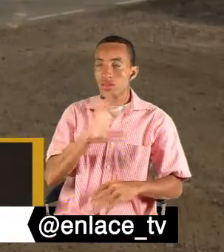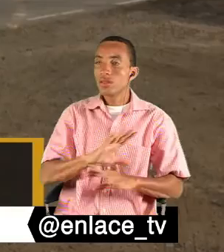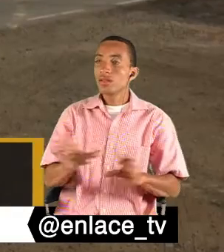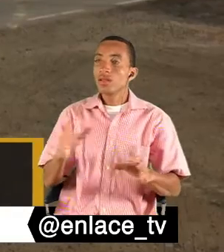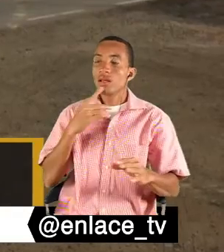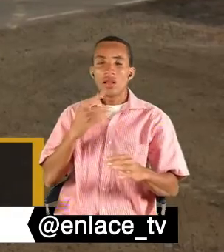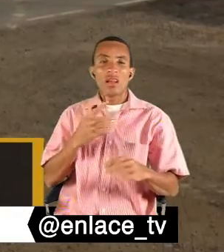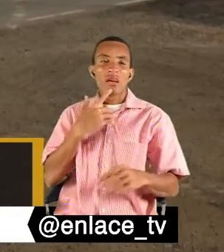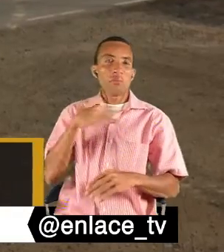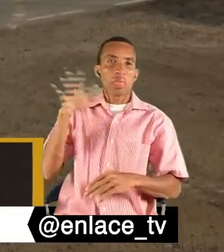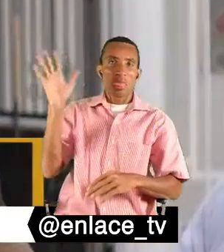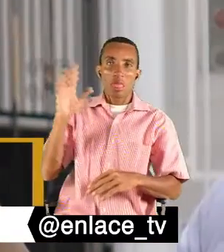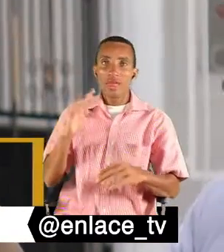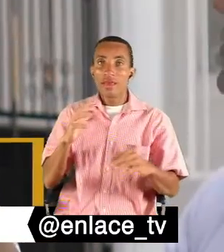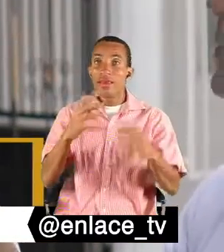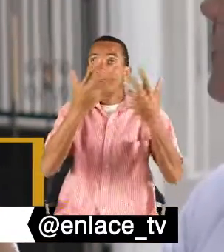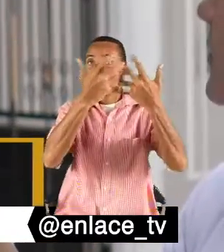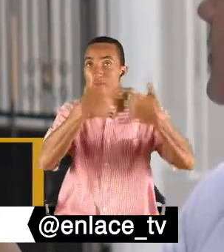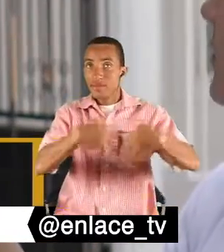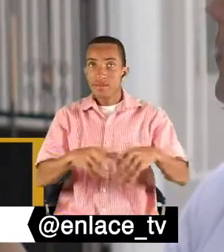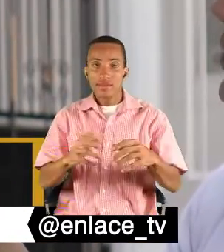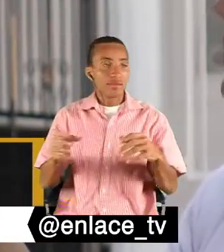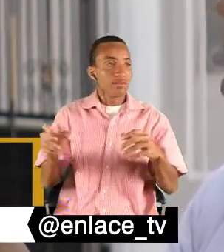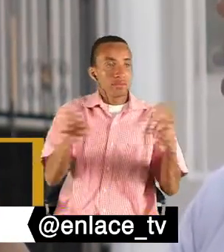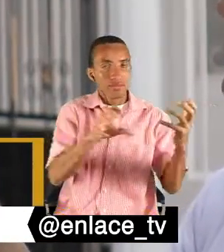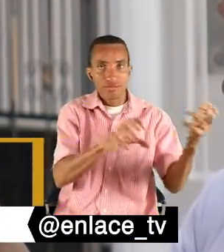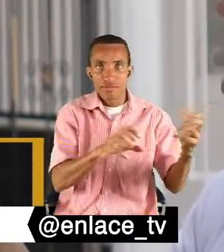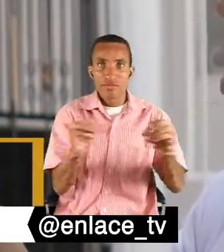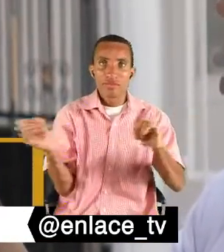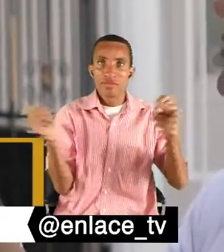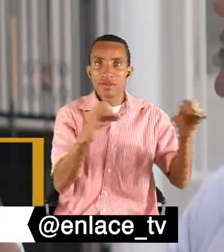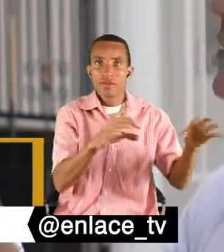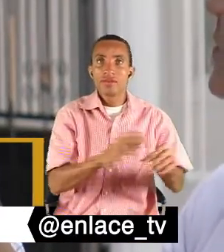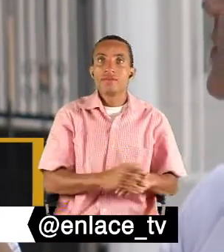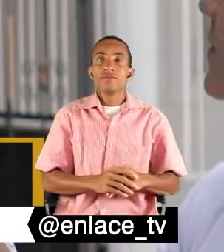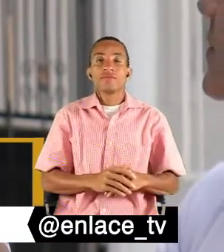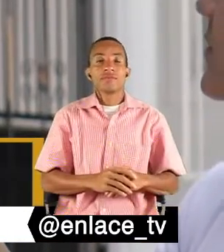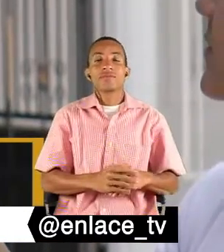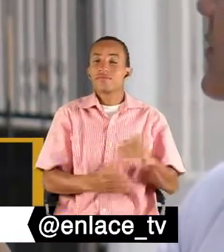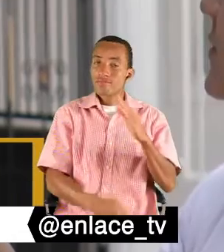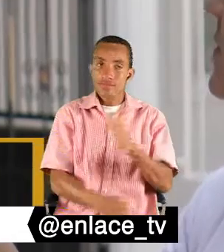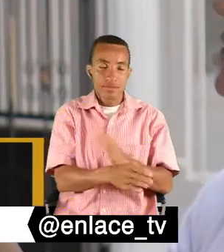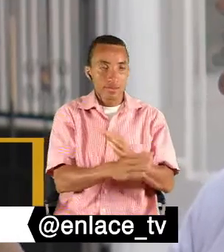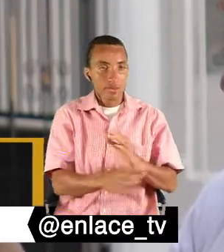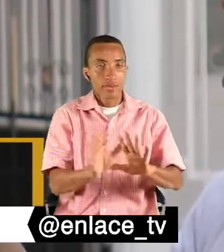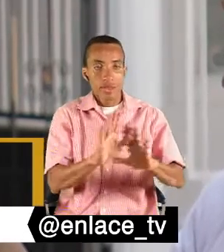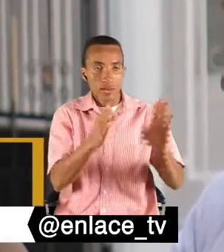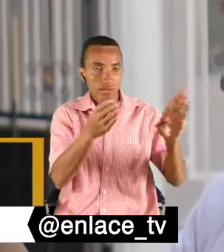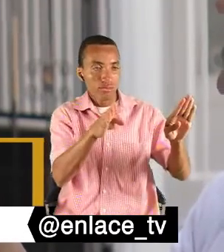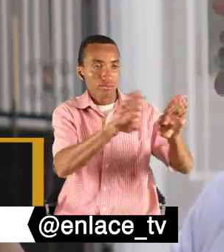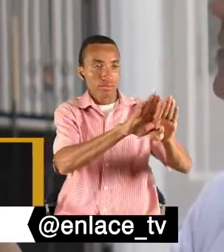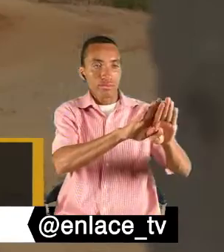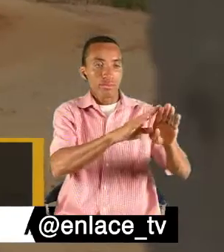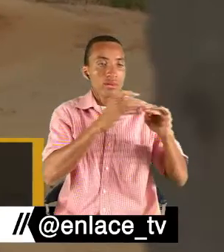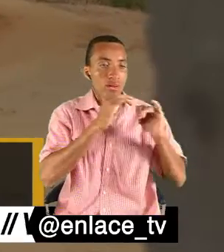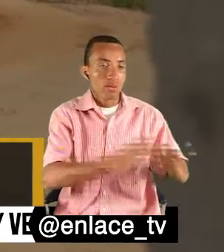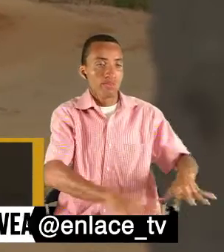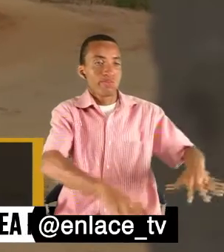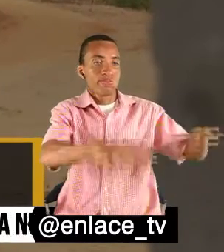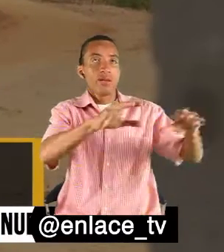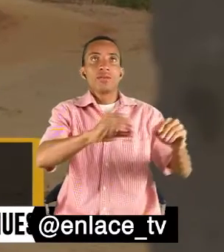para operar. De que efectivamente se sigue en el incumplimiento y se ratifica la medida provisional de cierre por incumplimiento del plan de manejo